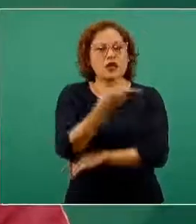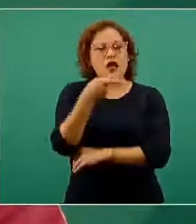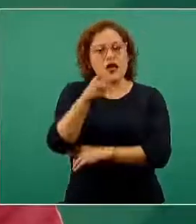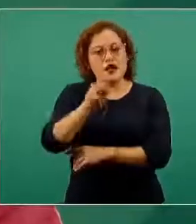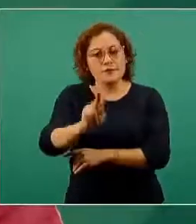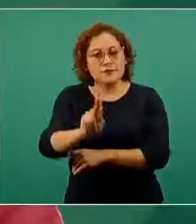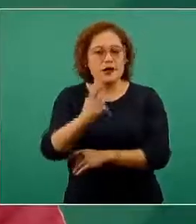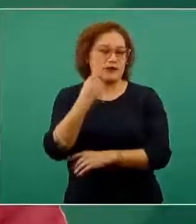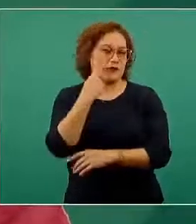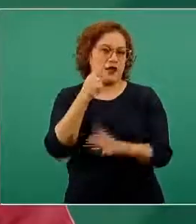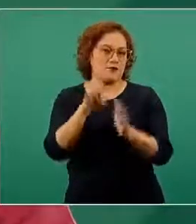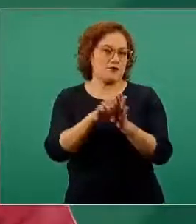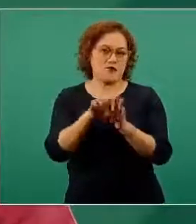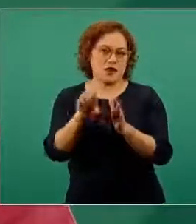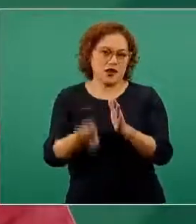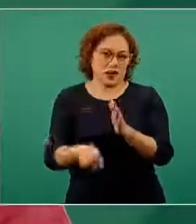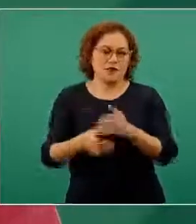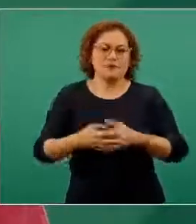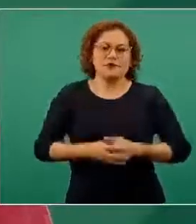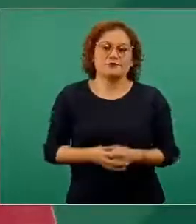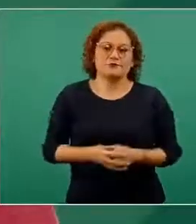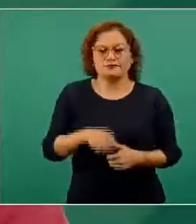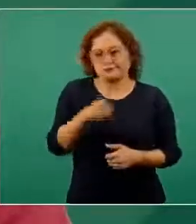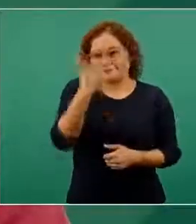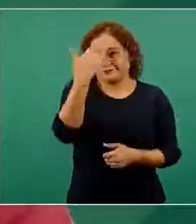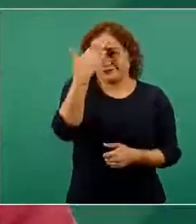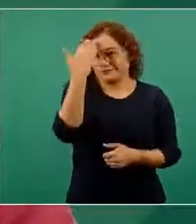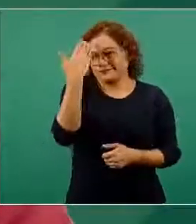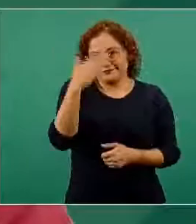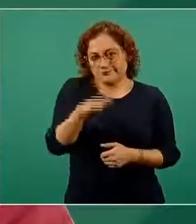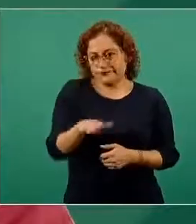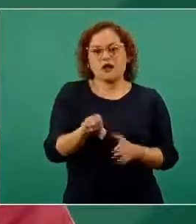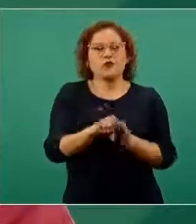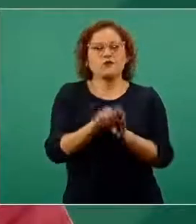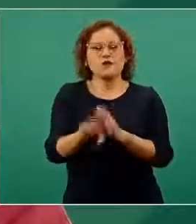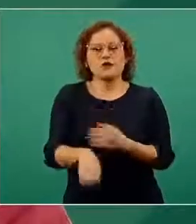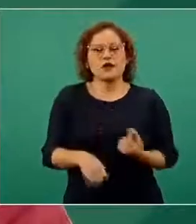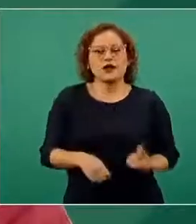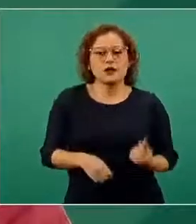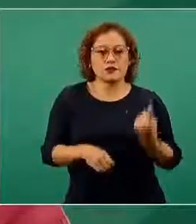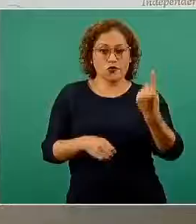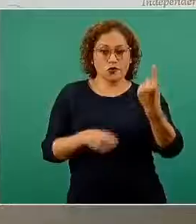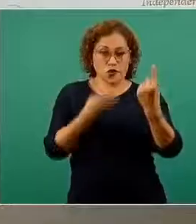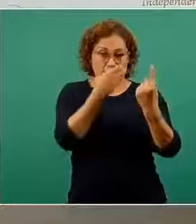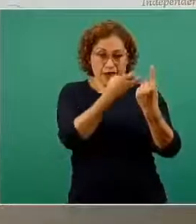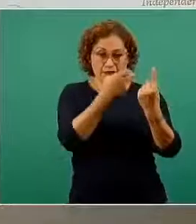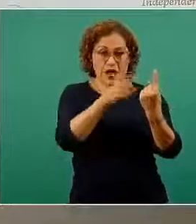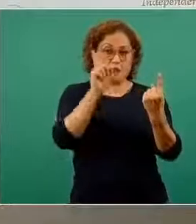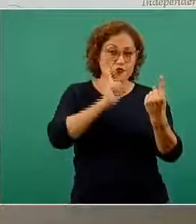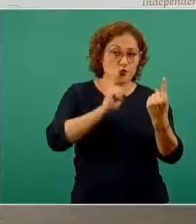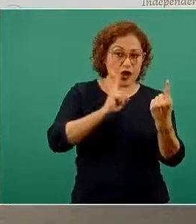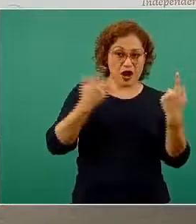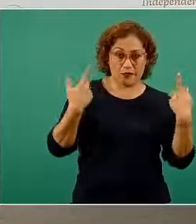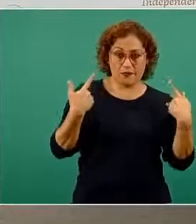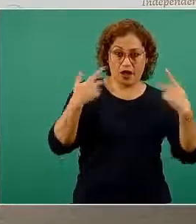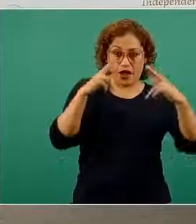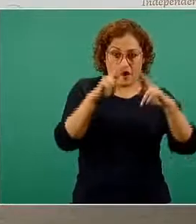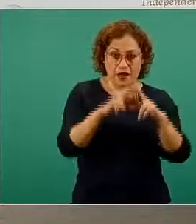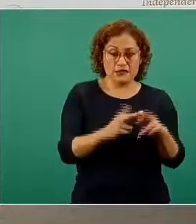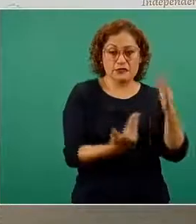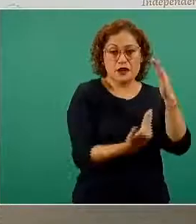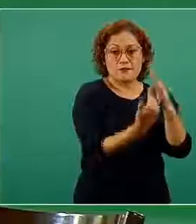común en el sistema educativo nacional que una maestra trabaje en la mañana en una escuela